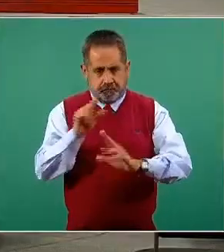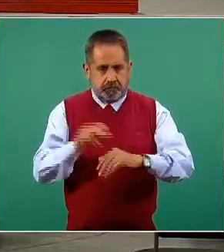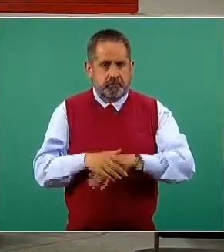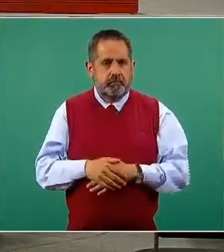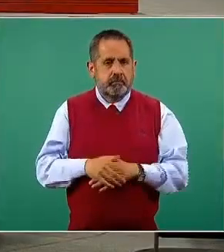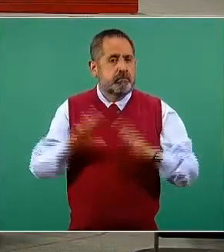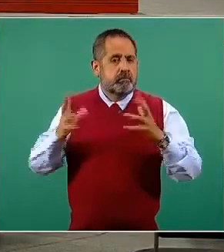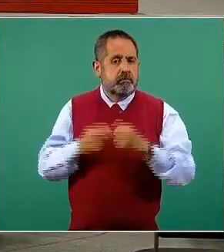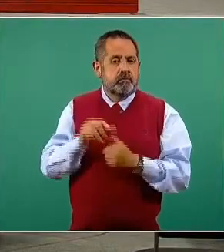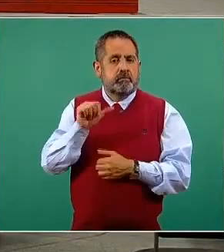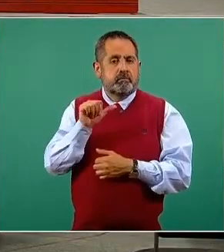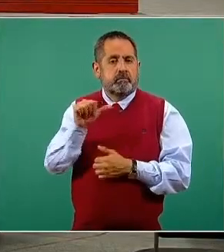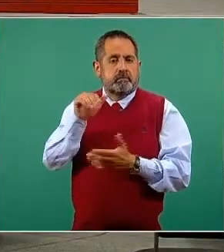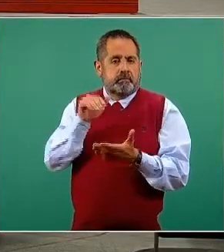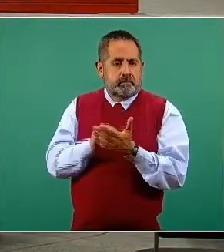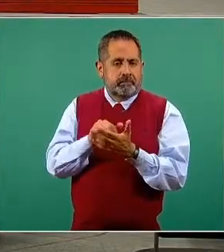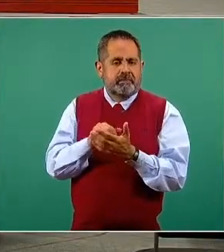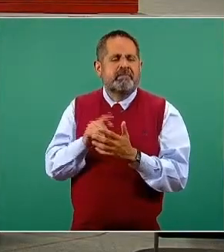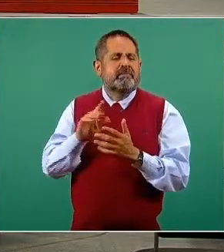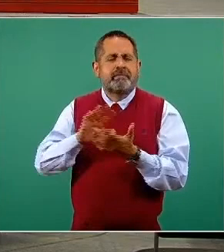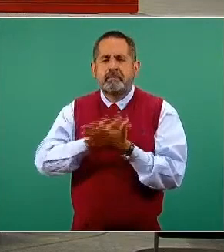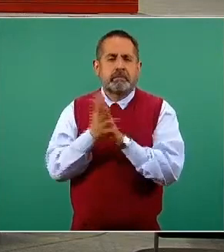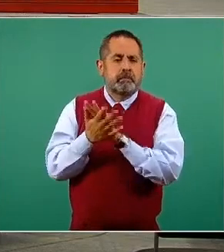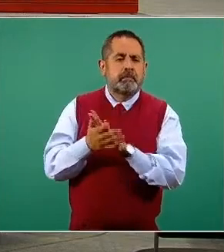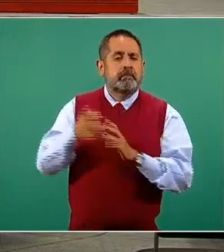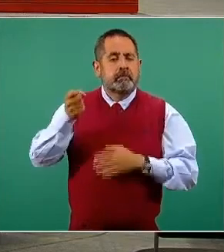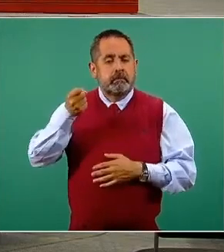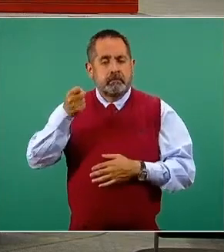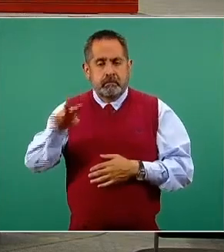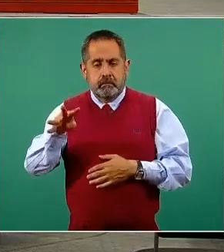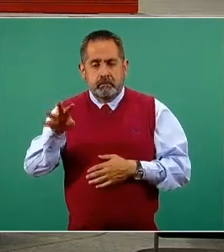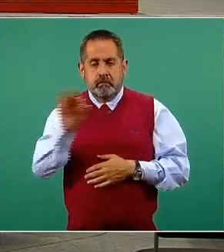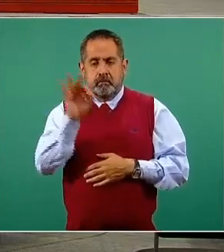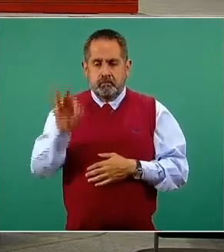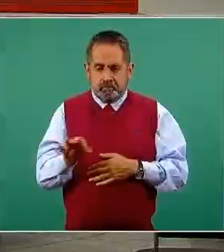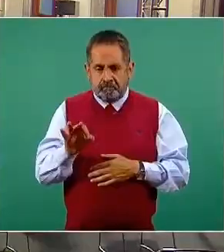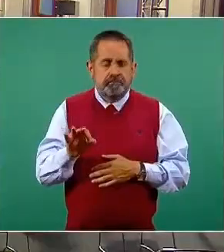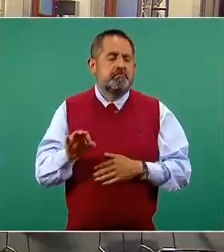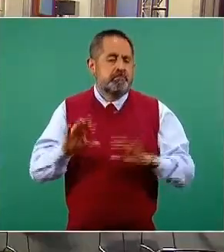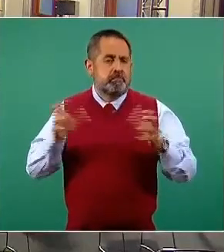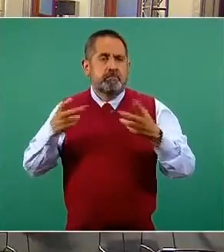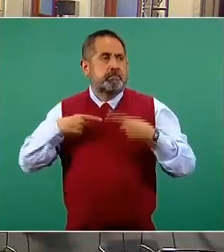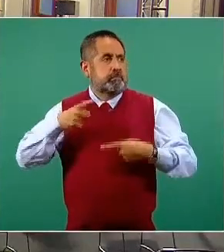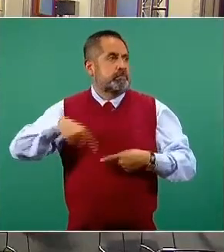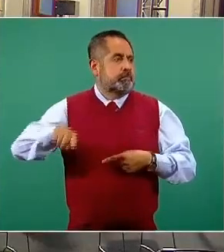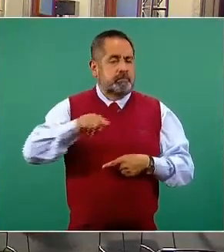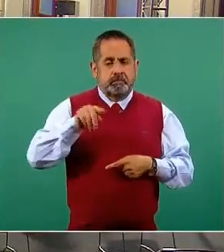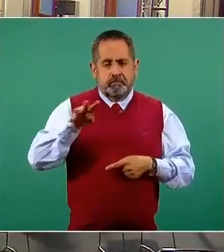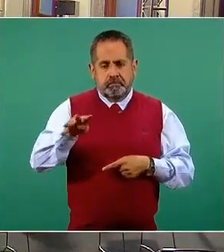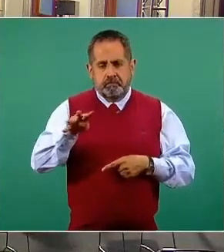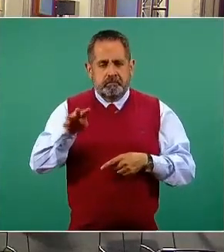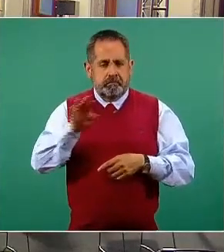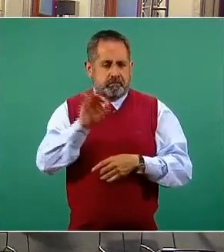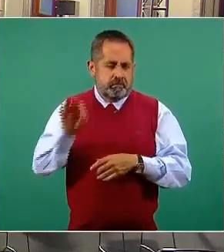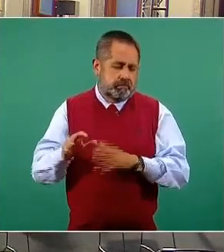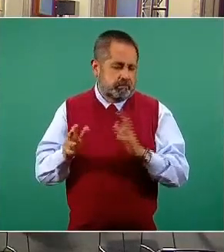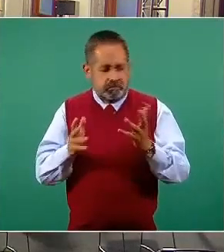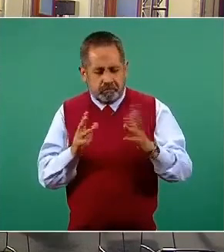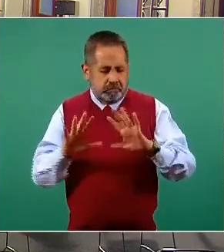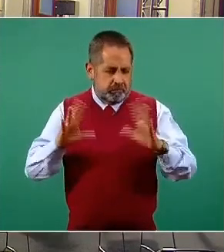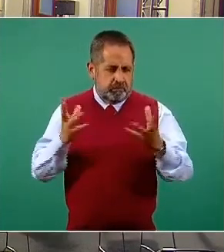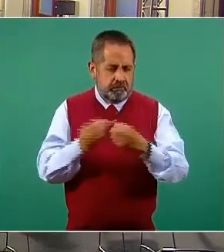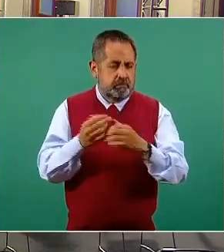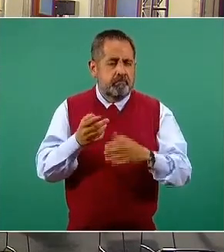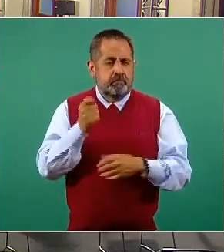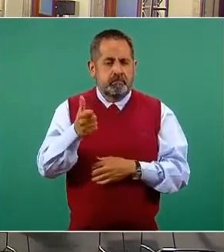16,173,000 representa 19% de esa población elegible para ser vacunada. Se podría decir, en términos